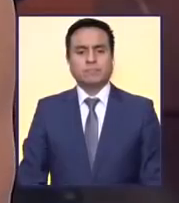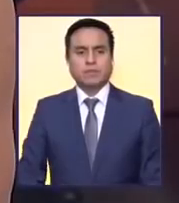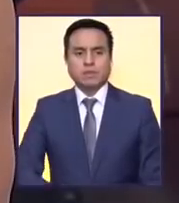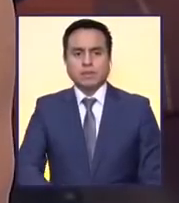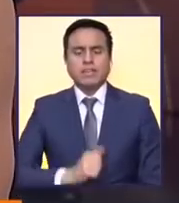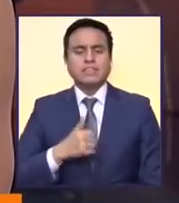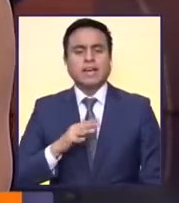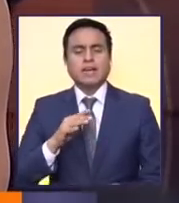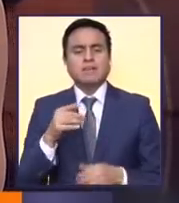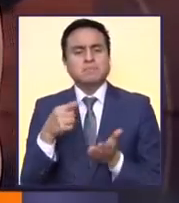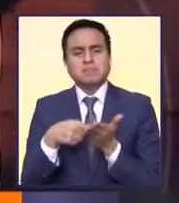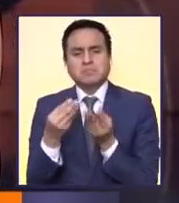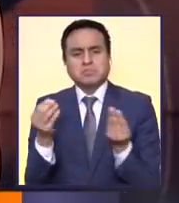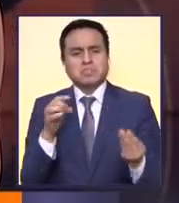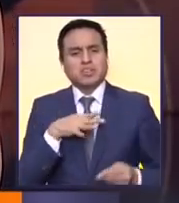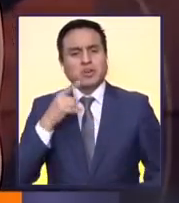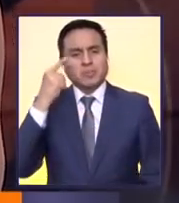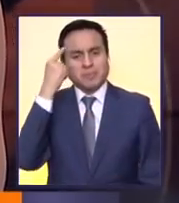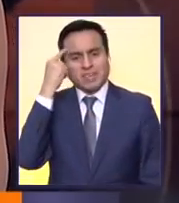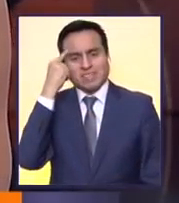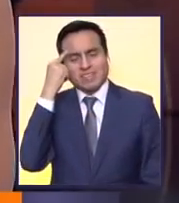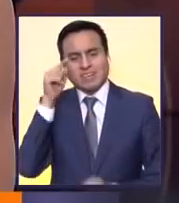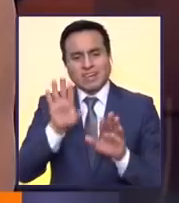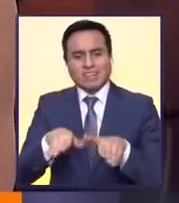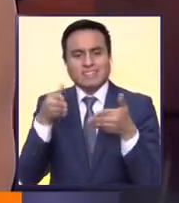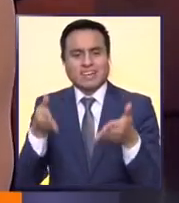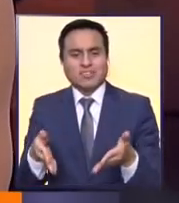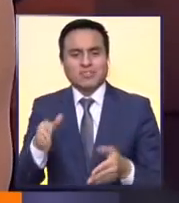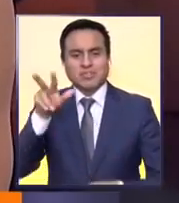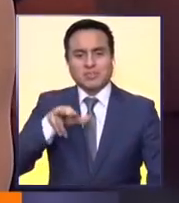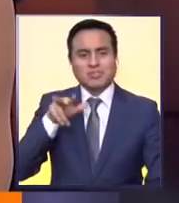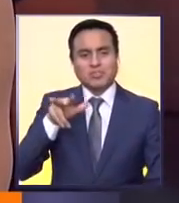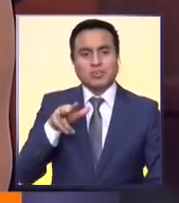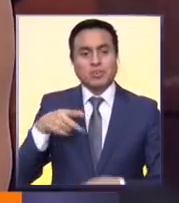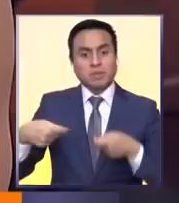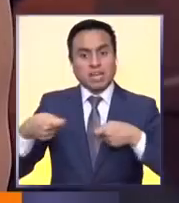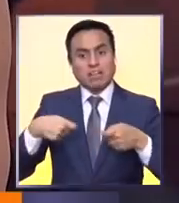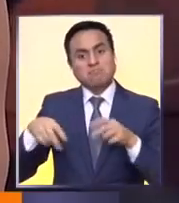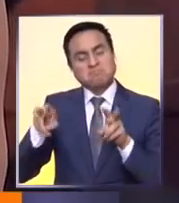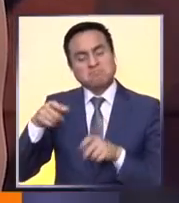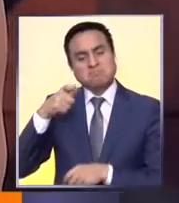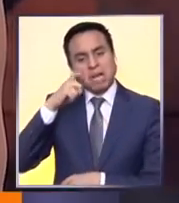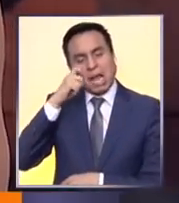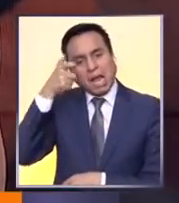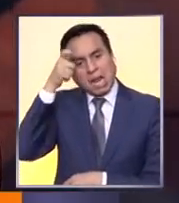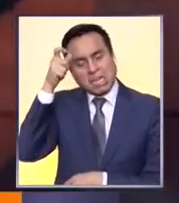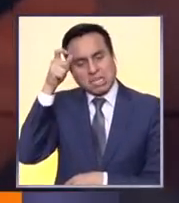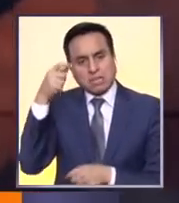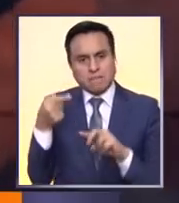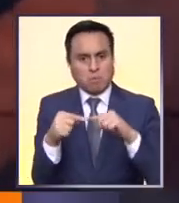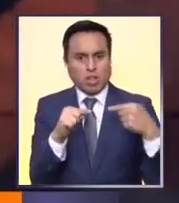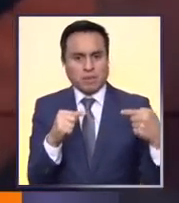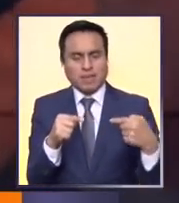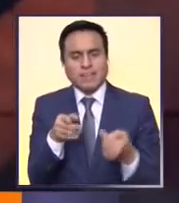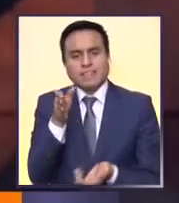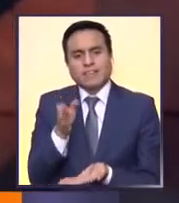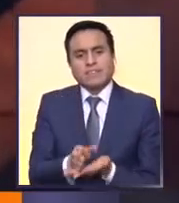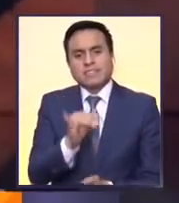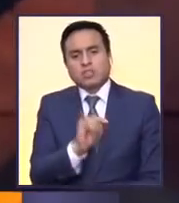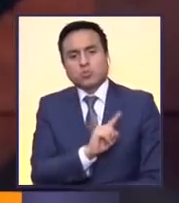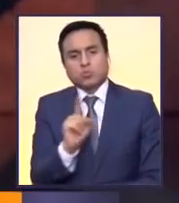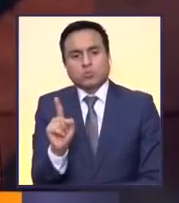Y cuando ya miles de chilenos piensan en los asados del 18, el mercado de la carne enfrenta una polémica. ¿Deberá o no